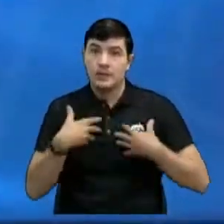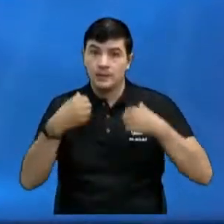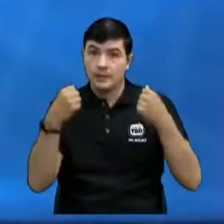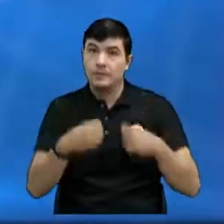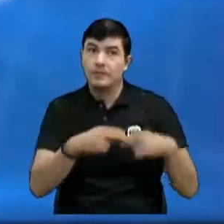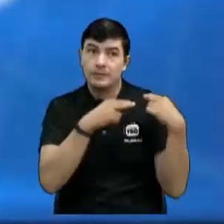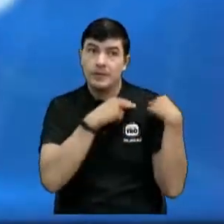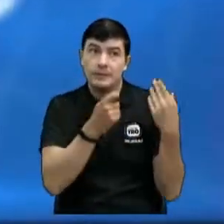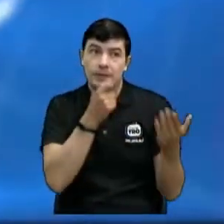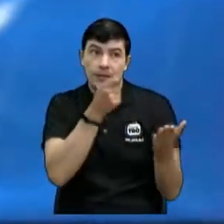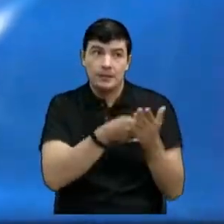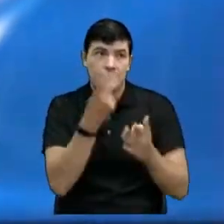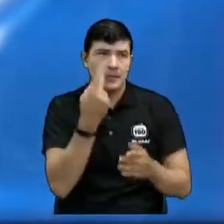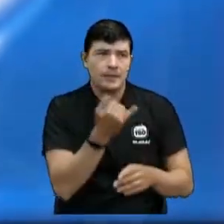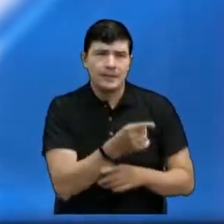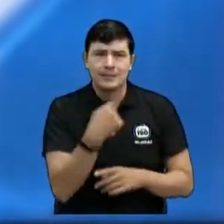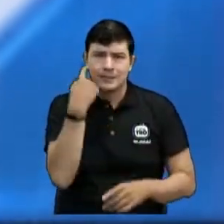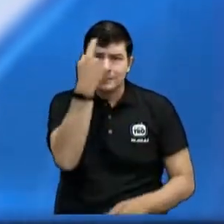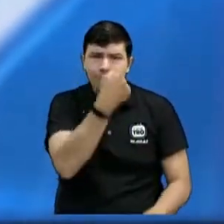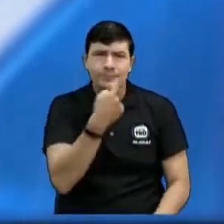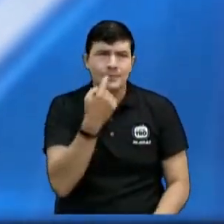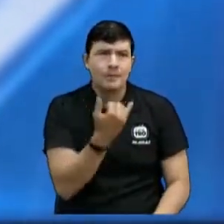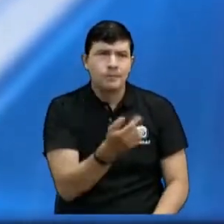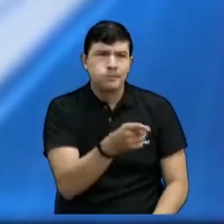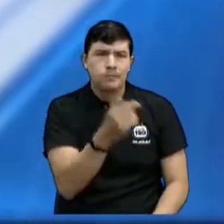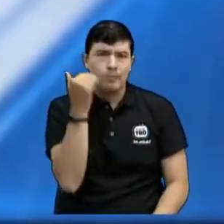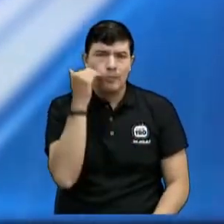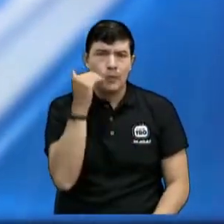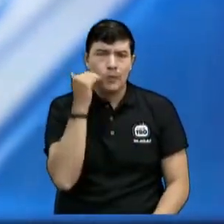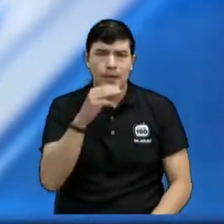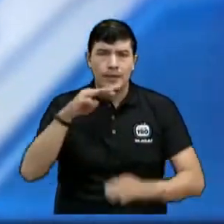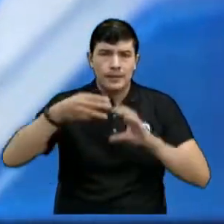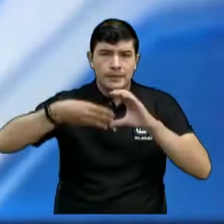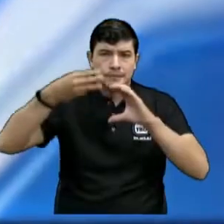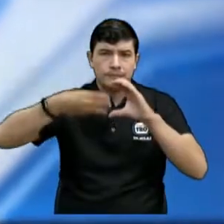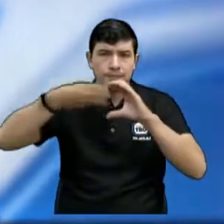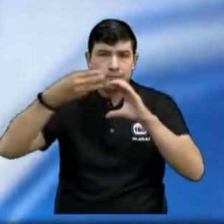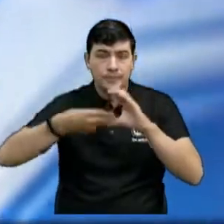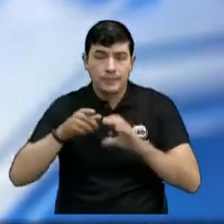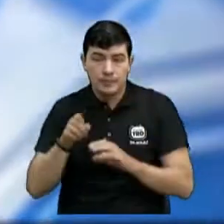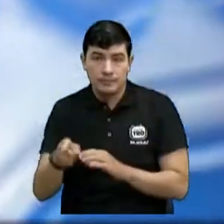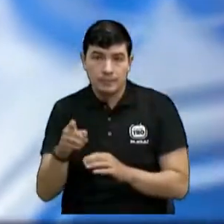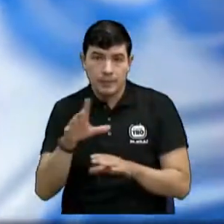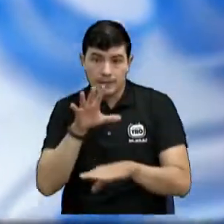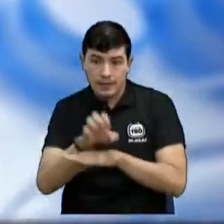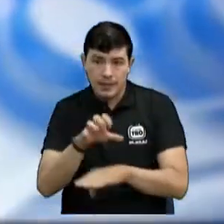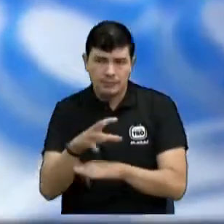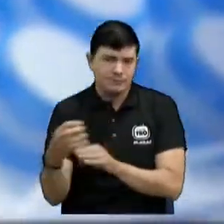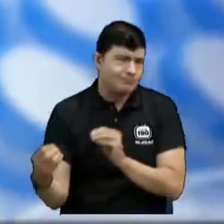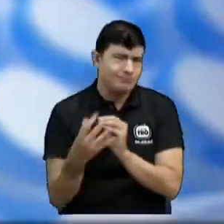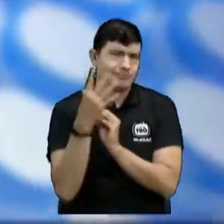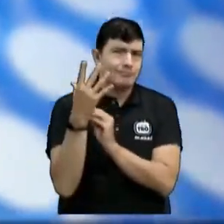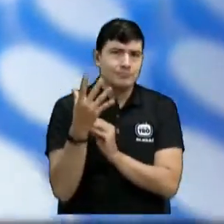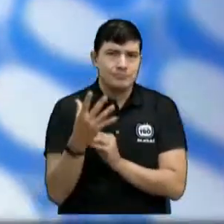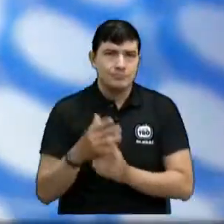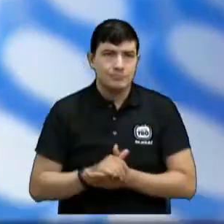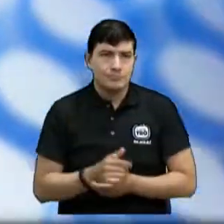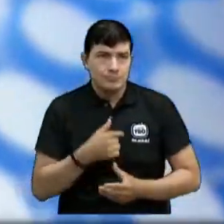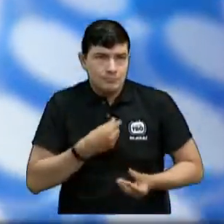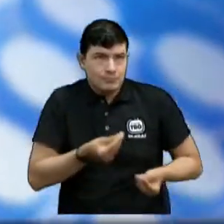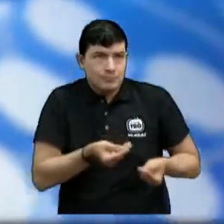Con heridas profundas en la cara quedó esta mujer de la tercera edad luego de ser atacada por un pitbull.